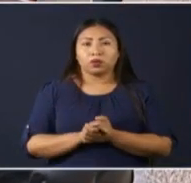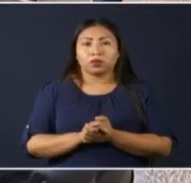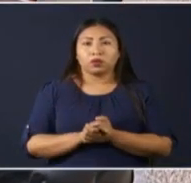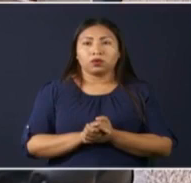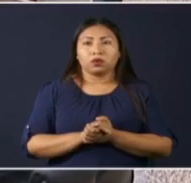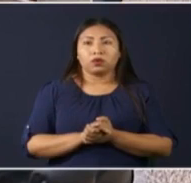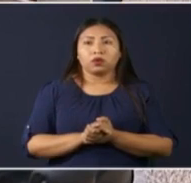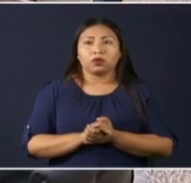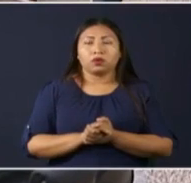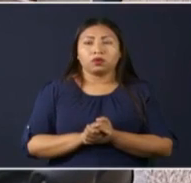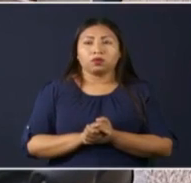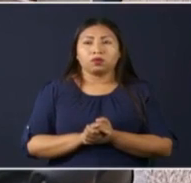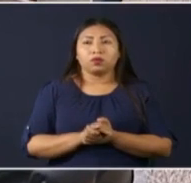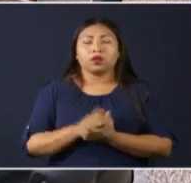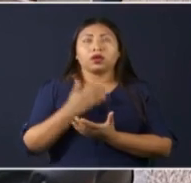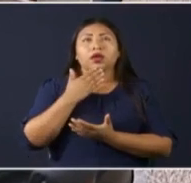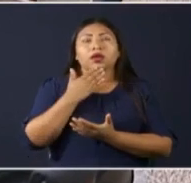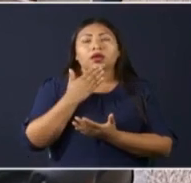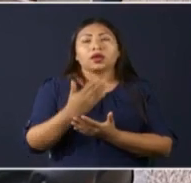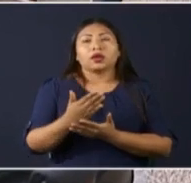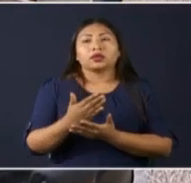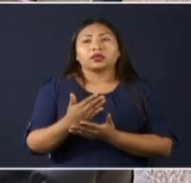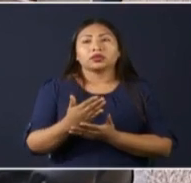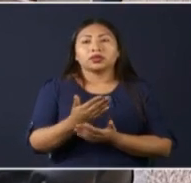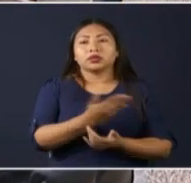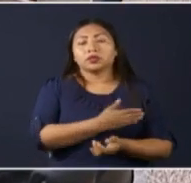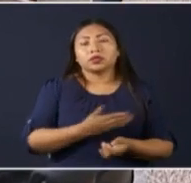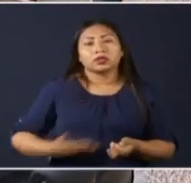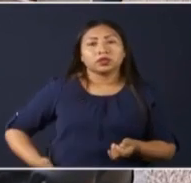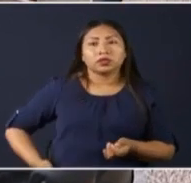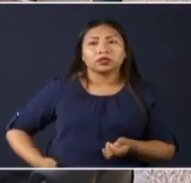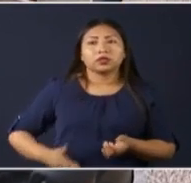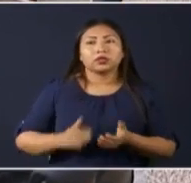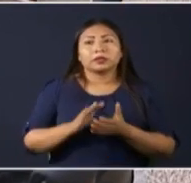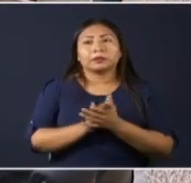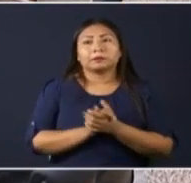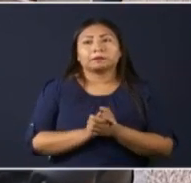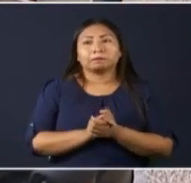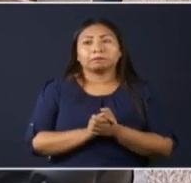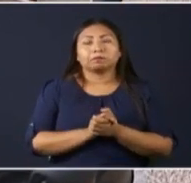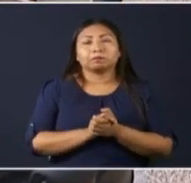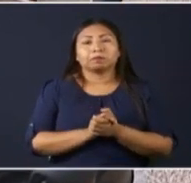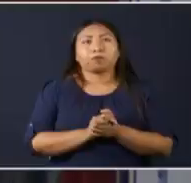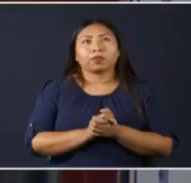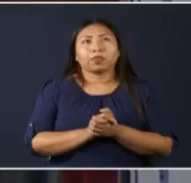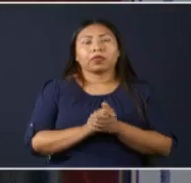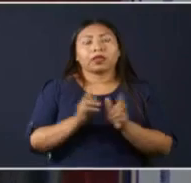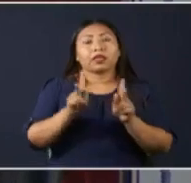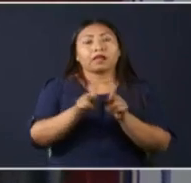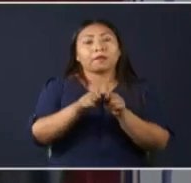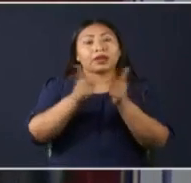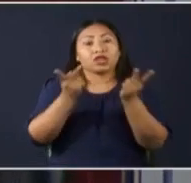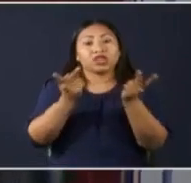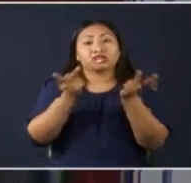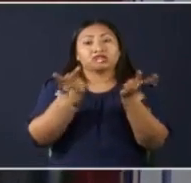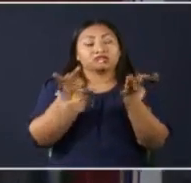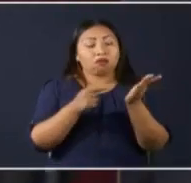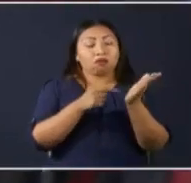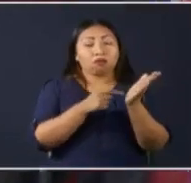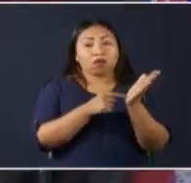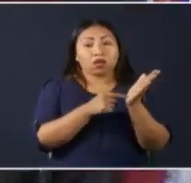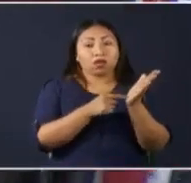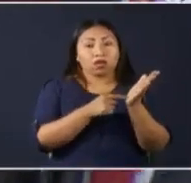Rápido. Gracias, presidente. Quiero referirme a una publicación del diario de prensa en la columna